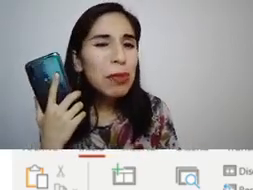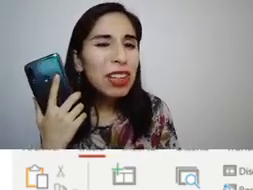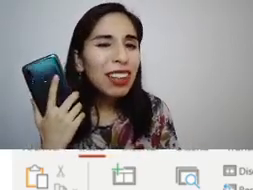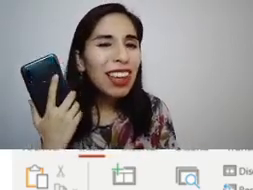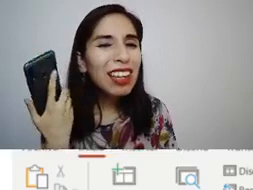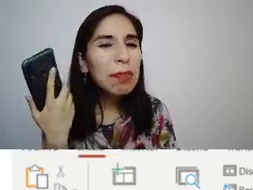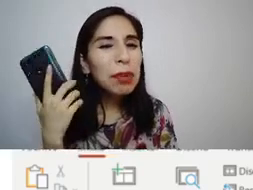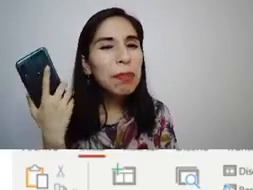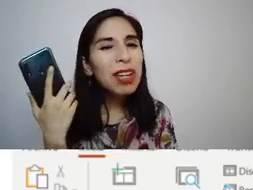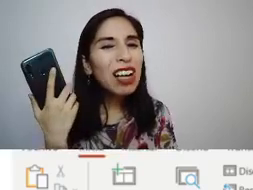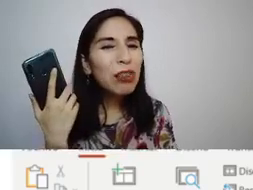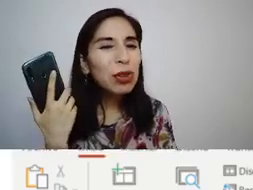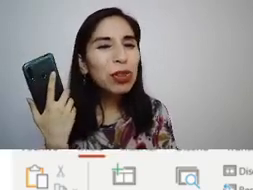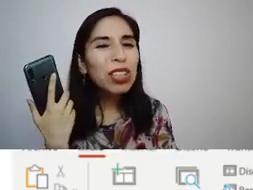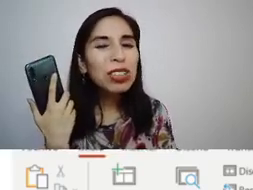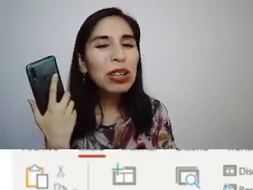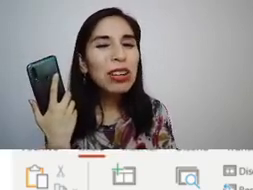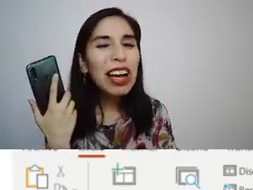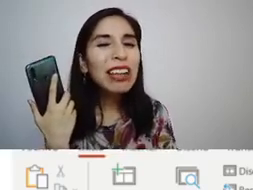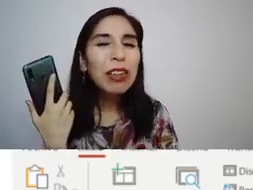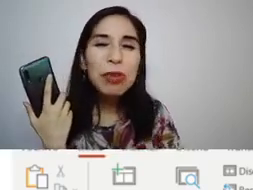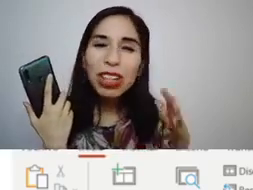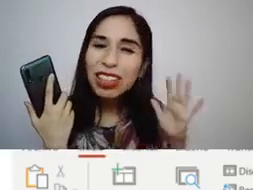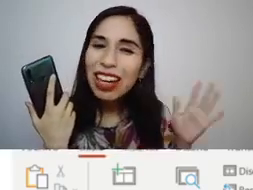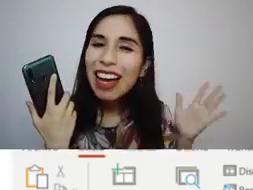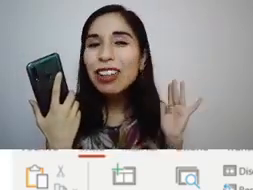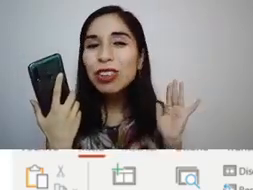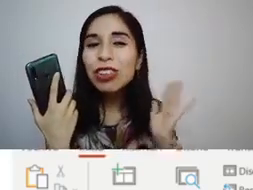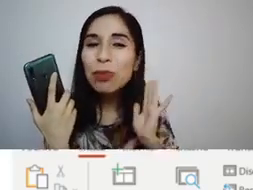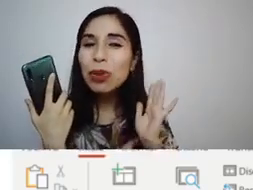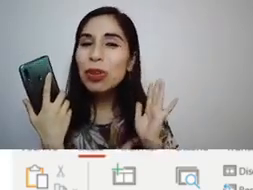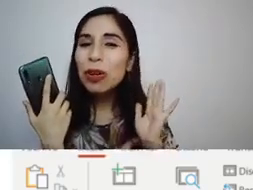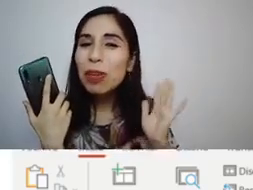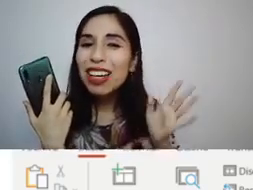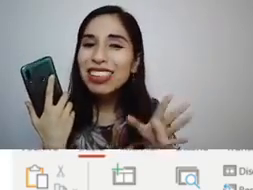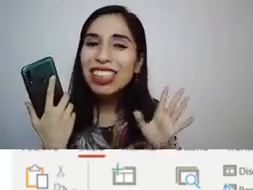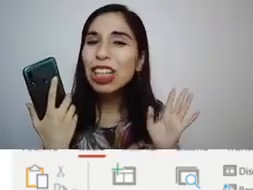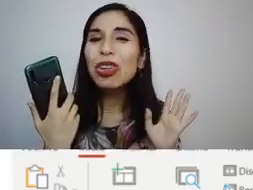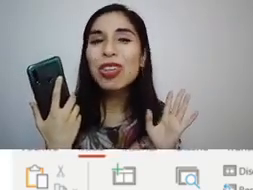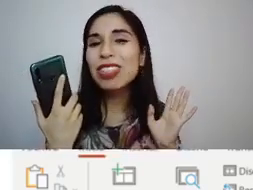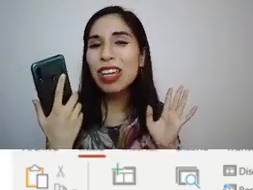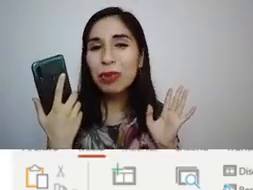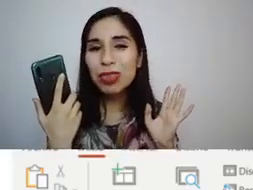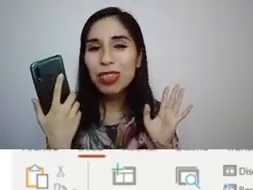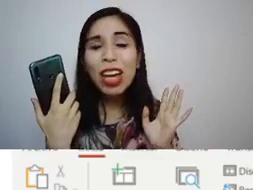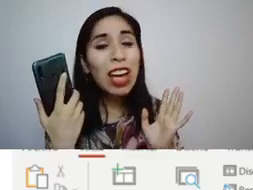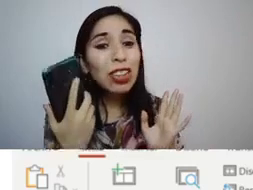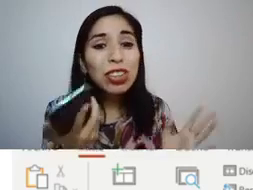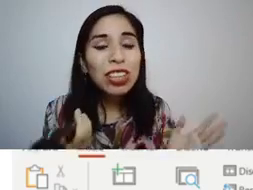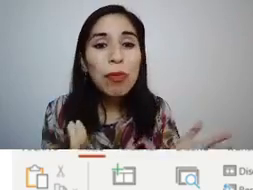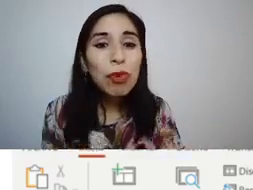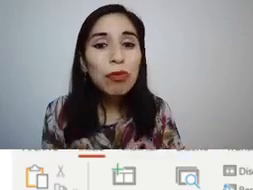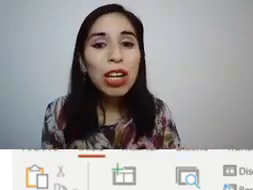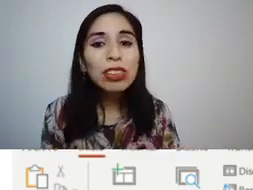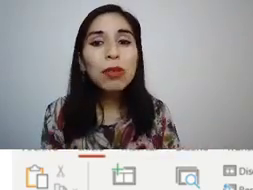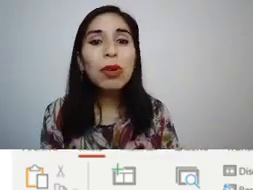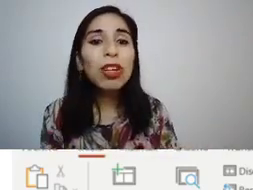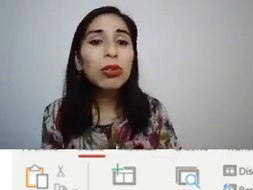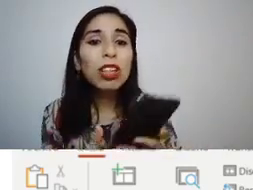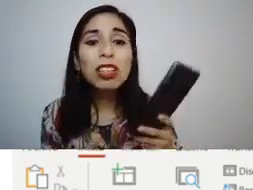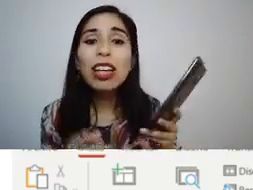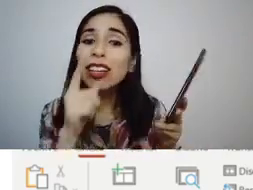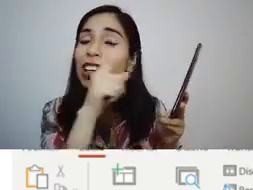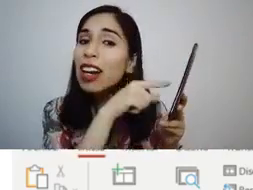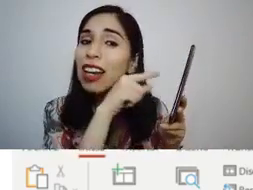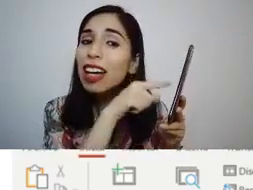mayormente imprimir la foto del celular como que ya nos da un poco de pereza ya no lo hacemos entonces es muy paso y